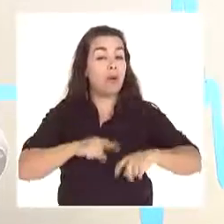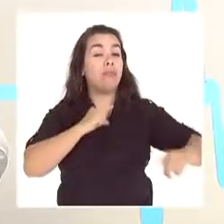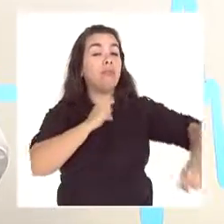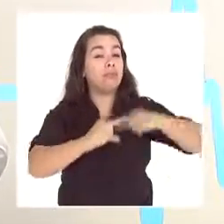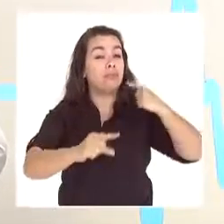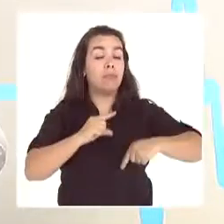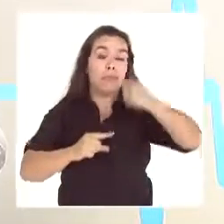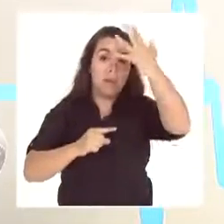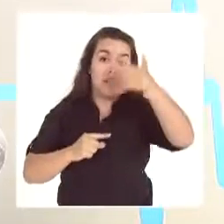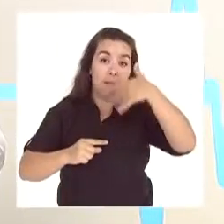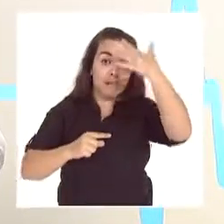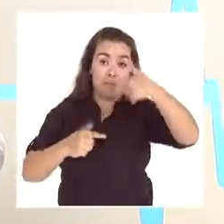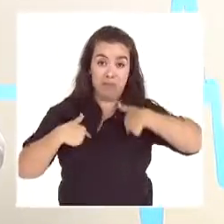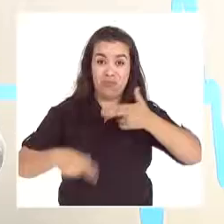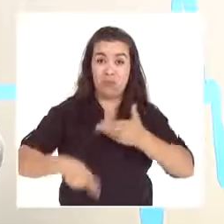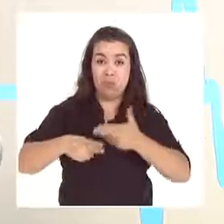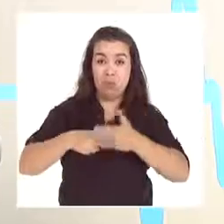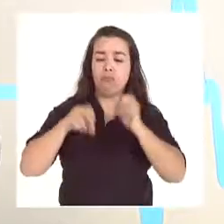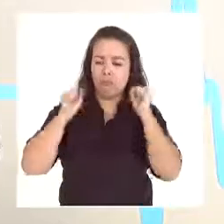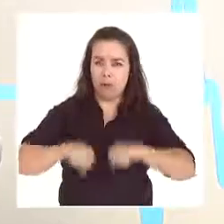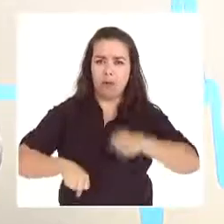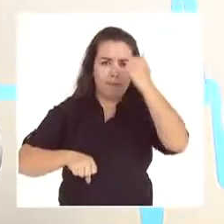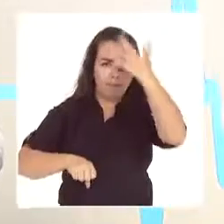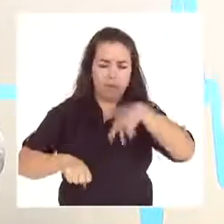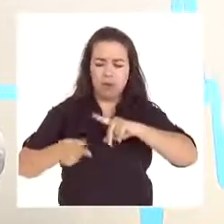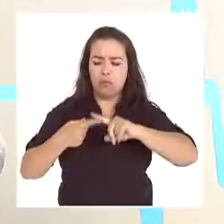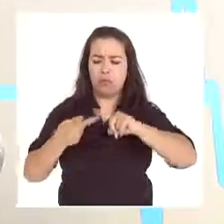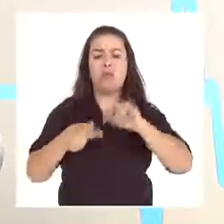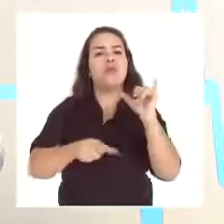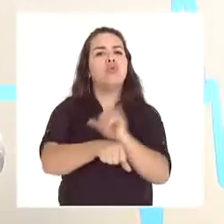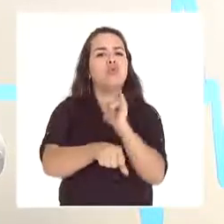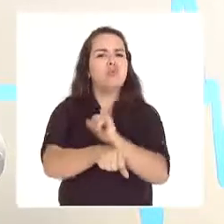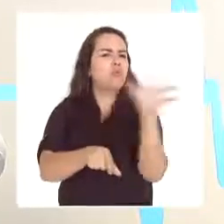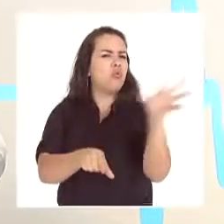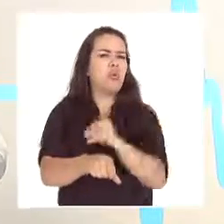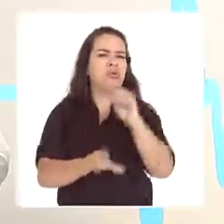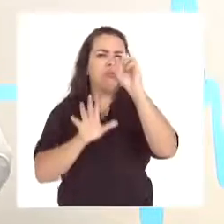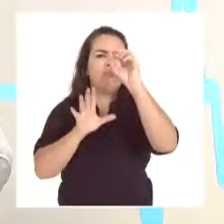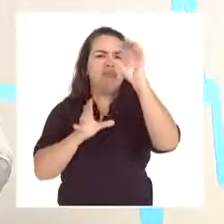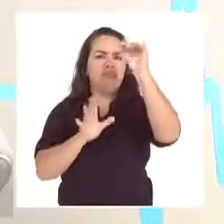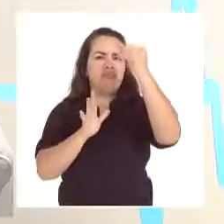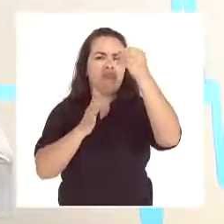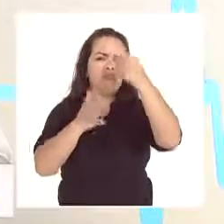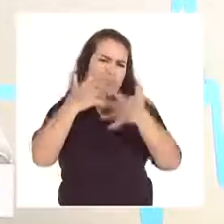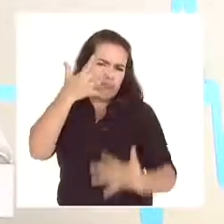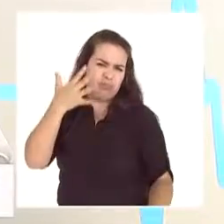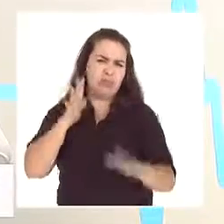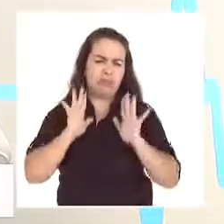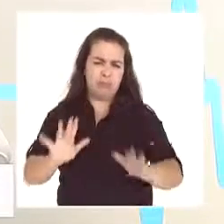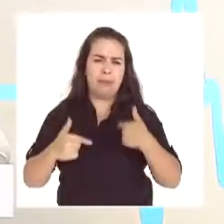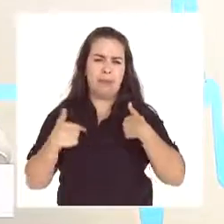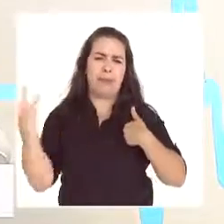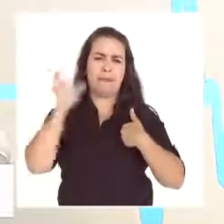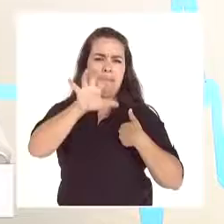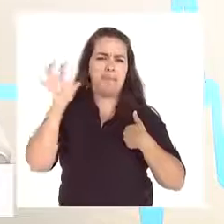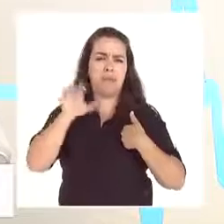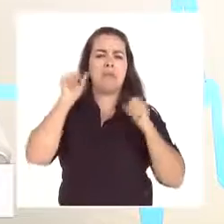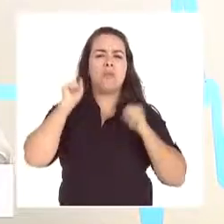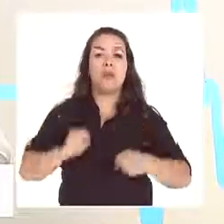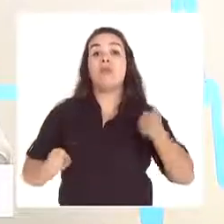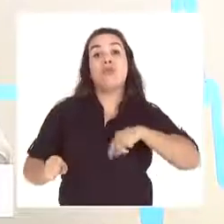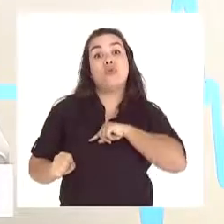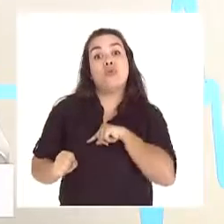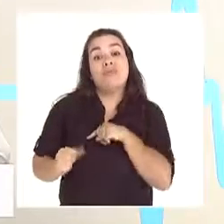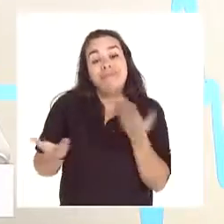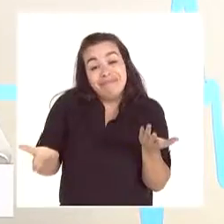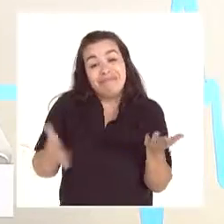en Facebook buscando Medicamentos Dr. Rojas, y en YouTube están grabados todos estos programas buscando Jorge Enrique Rojas Quiseno. Para nosotros es